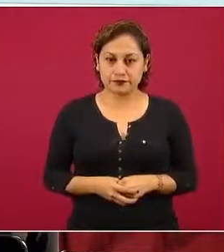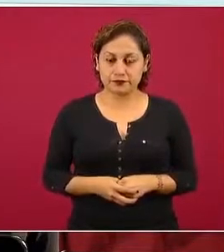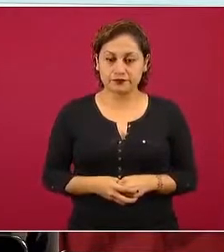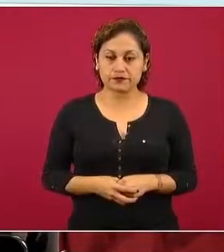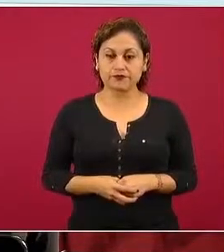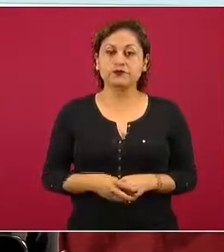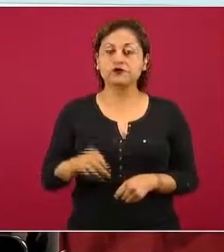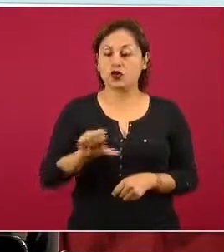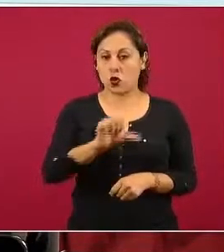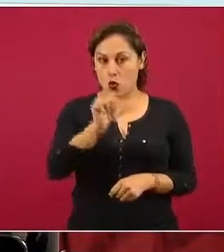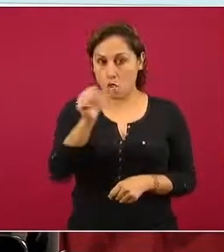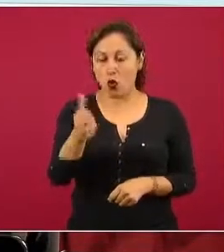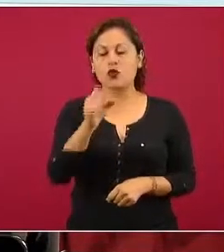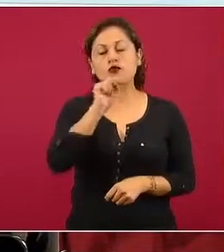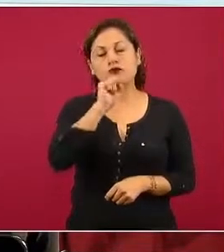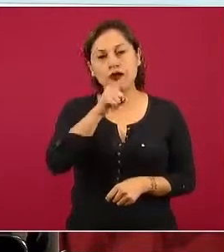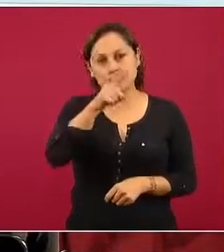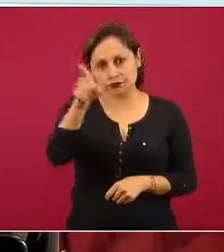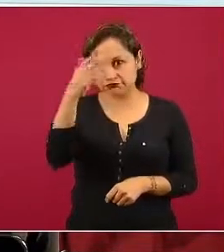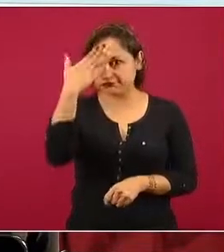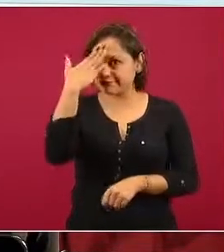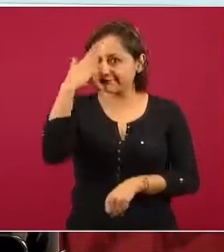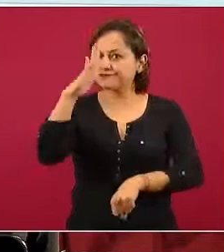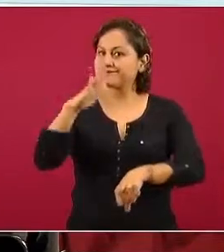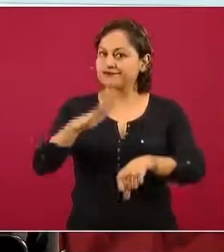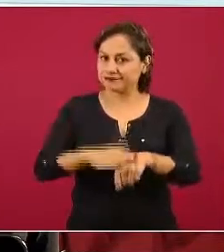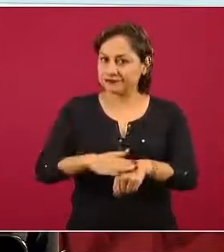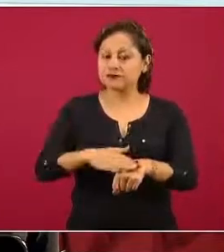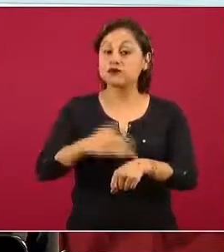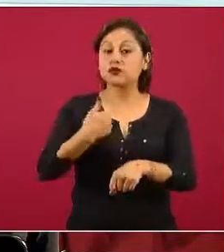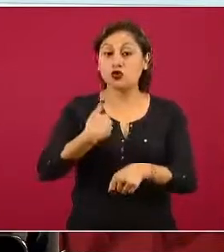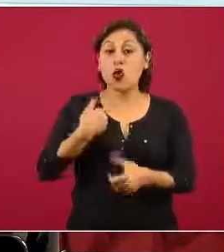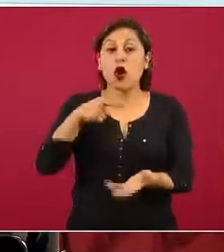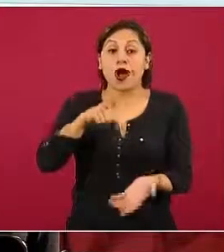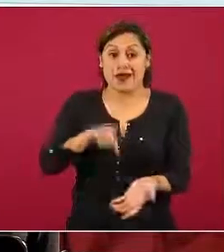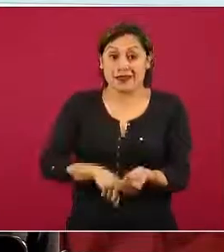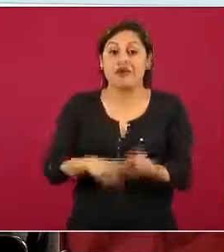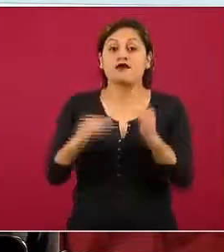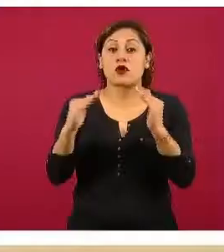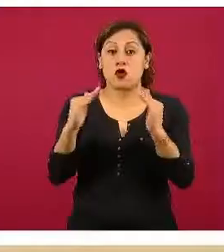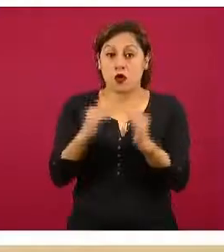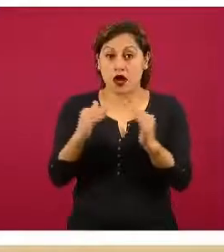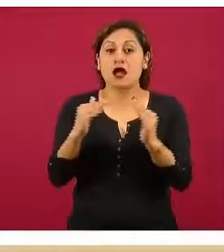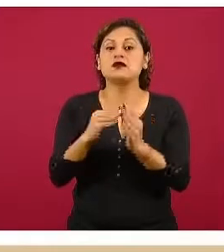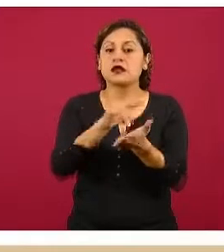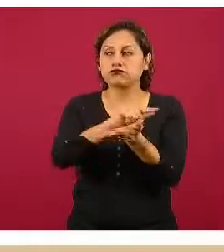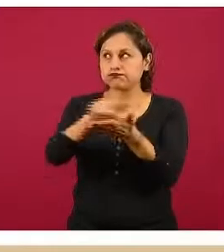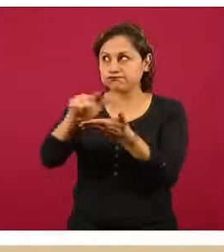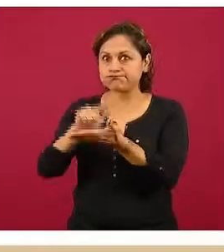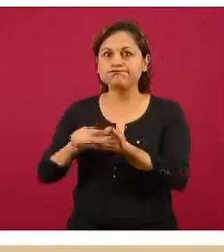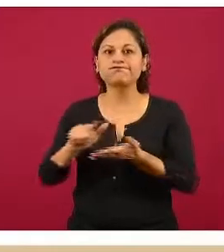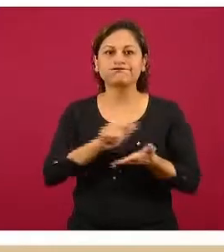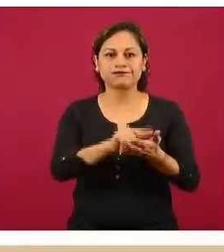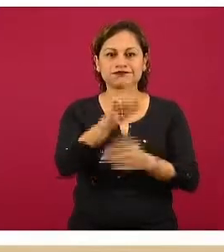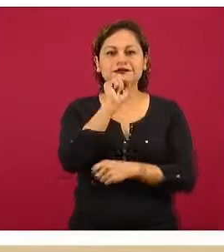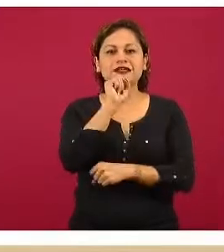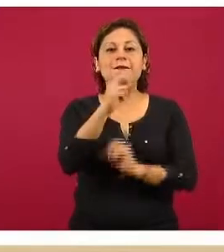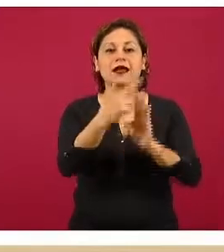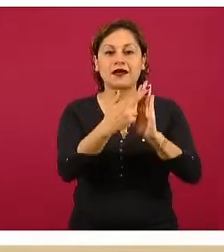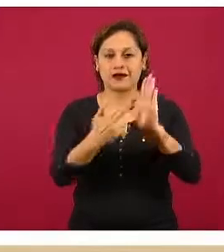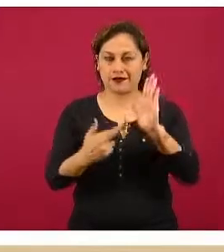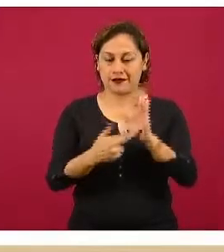También no olvidar que en casa pues tengo que continuar con medidas de mitigación y de prevención, que